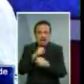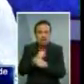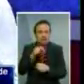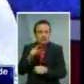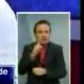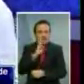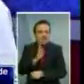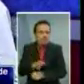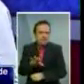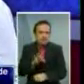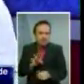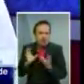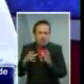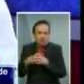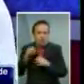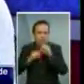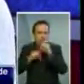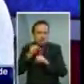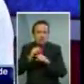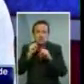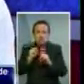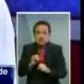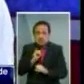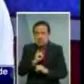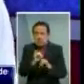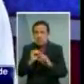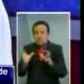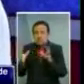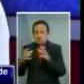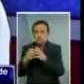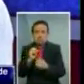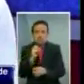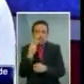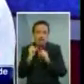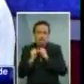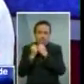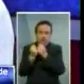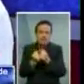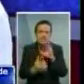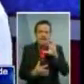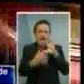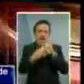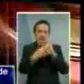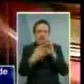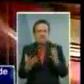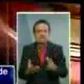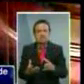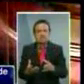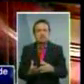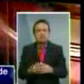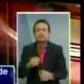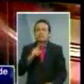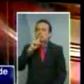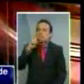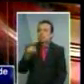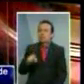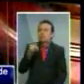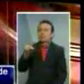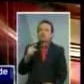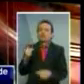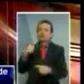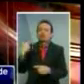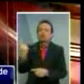esa decisión de formar un partido político, y veremos si podemos converger en una tercera fuerza dentro de la alianza. Ahora, ¿qué le diría usted a sus